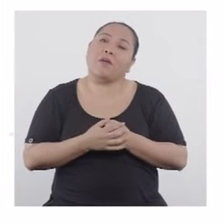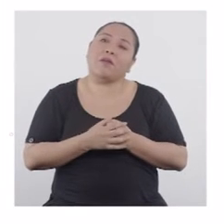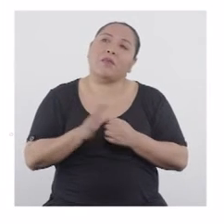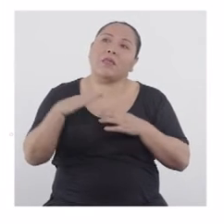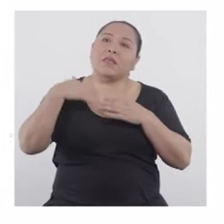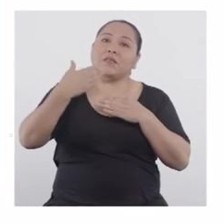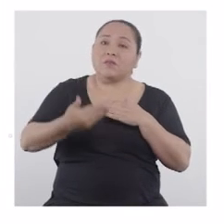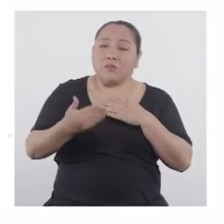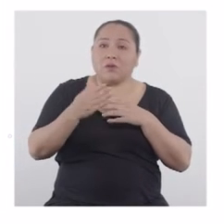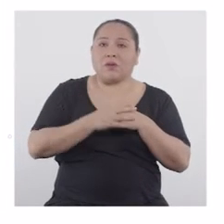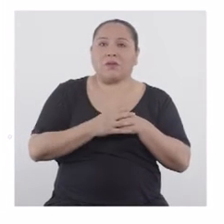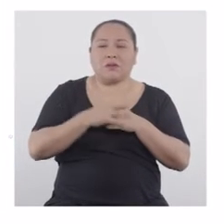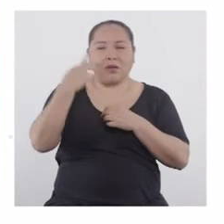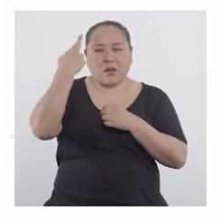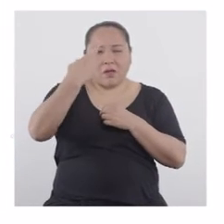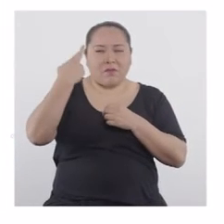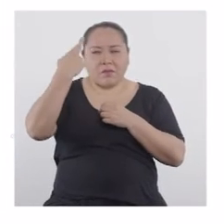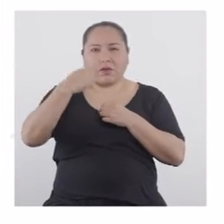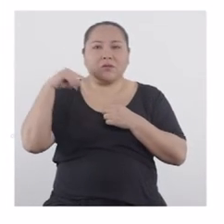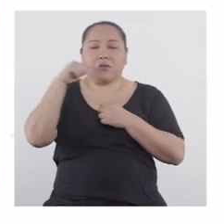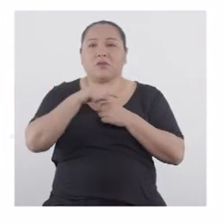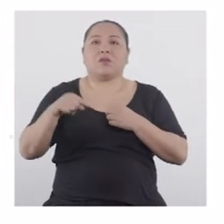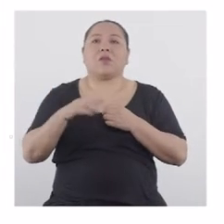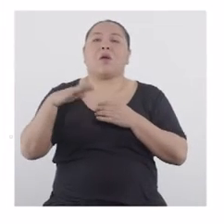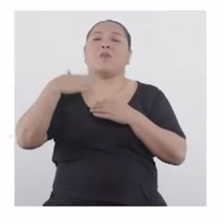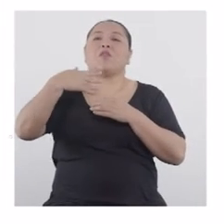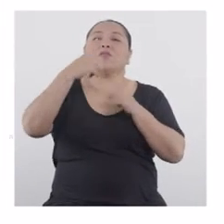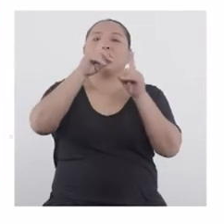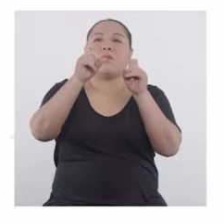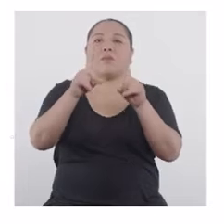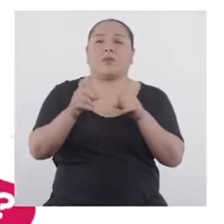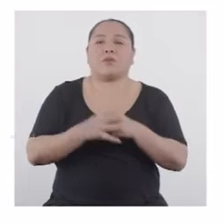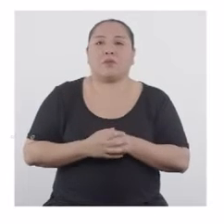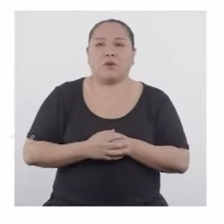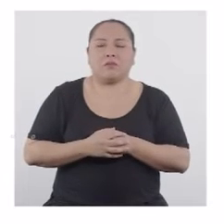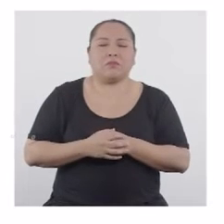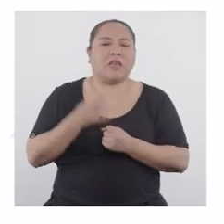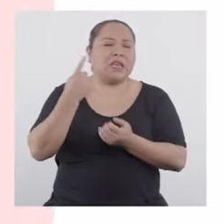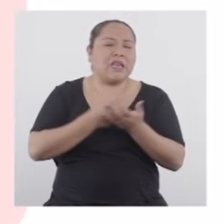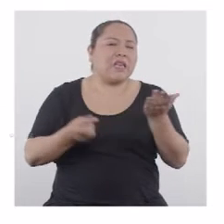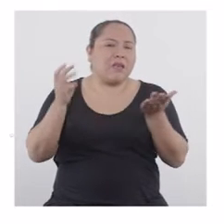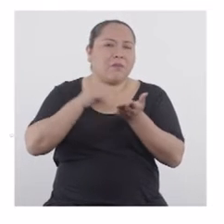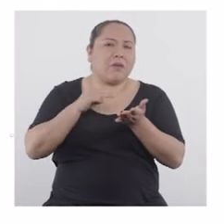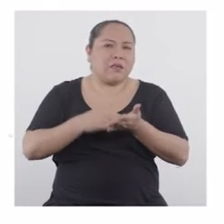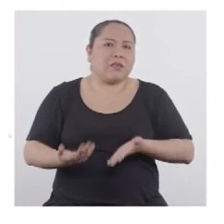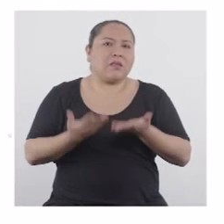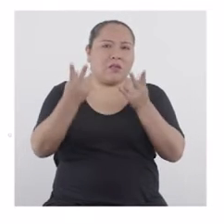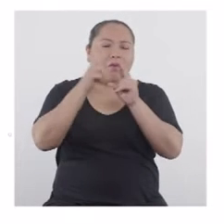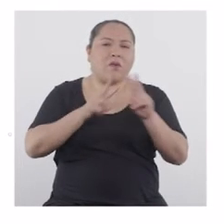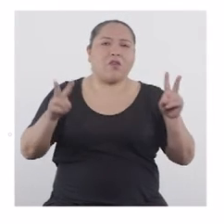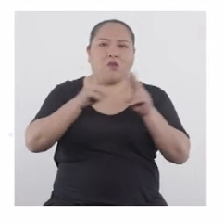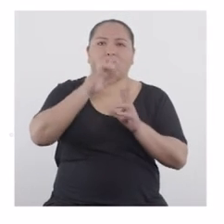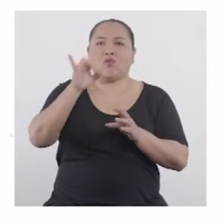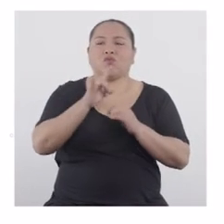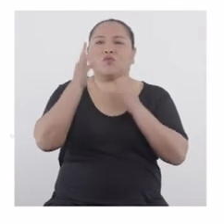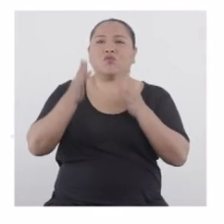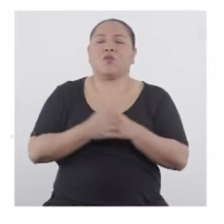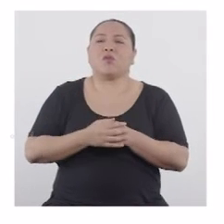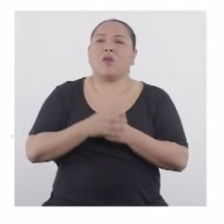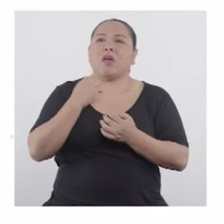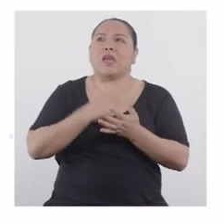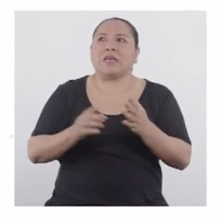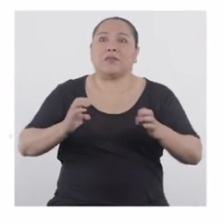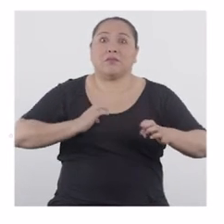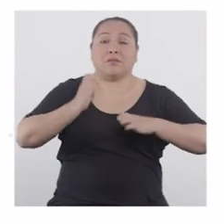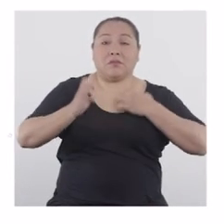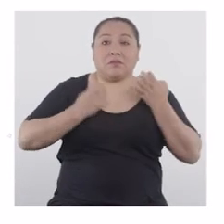mejoras. Posteriormente, reflexionar a partir de las siguientes preguntas. ¿Qué fue lo que más valoraron los usuarios?